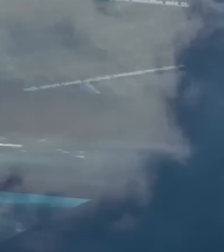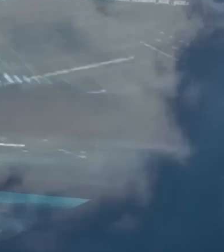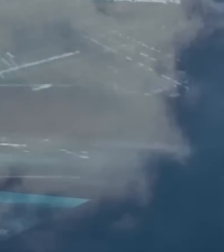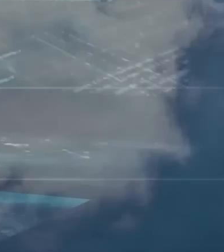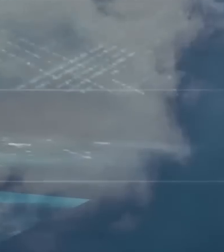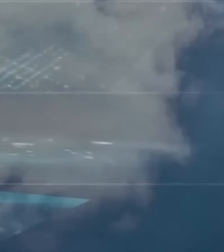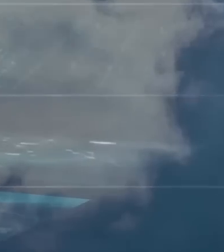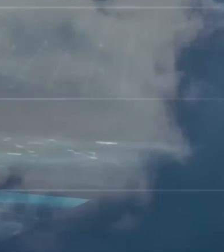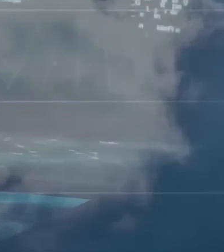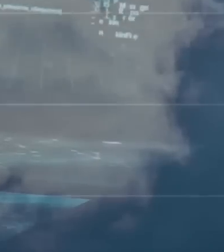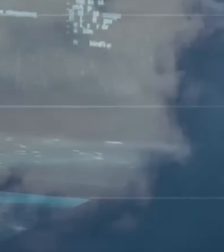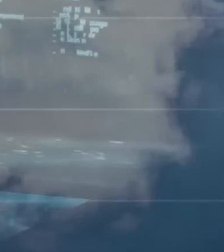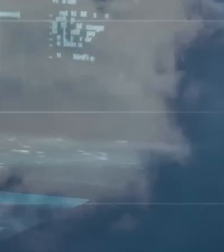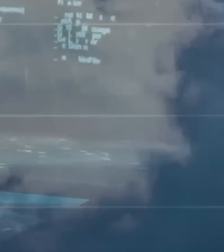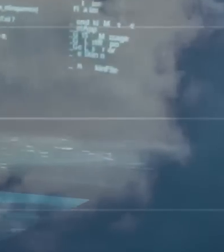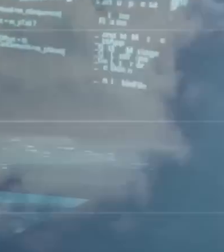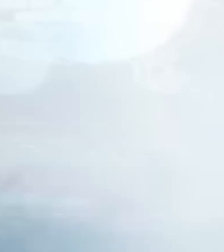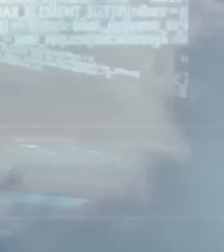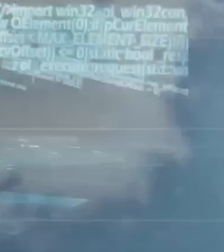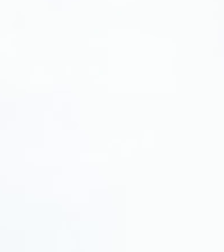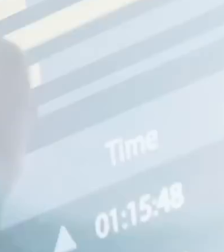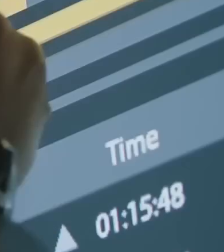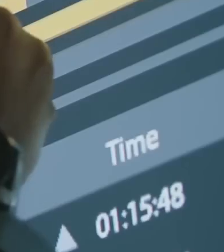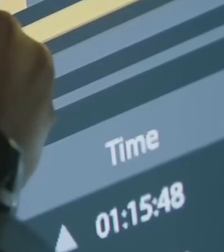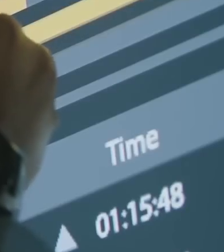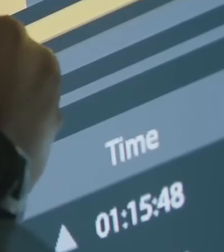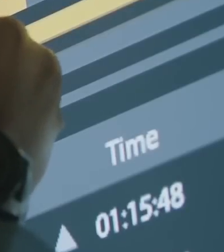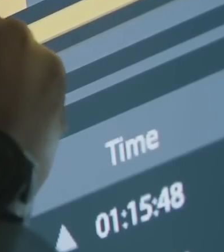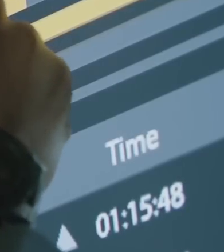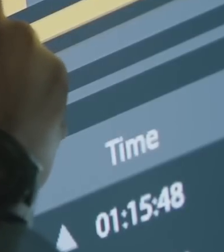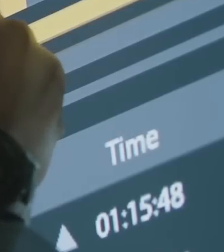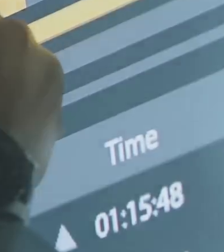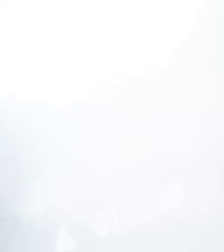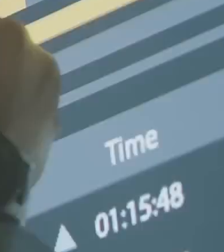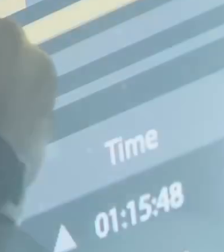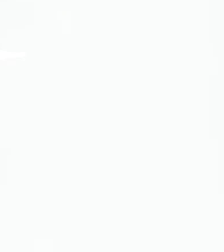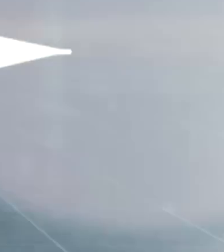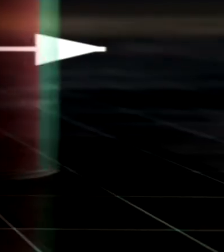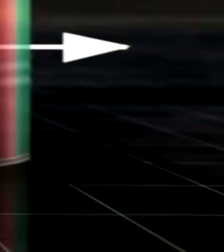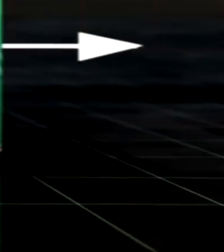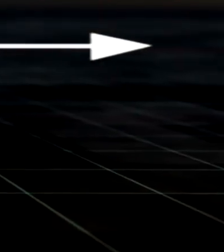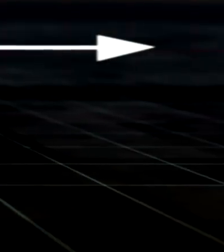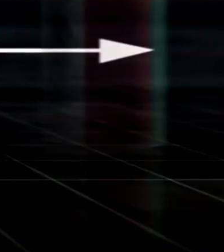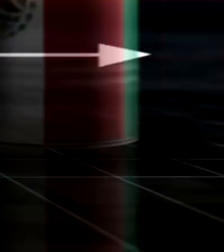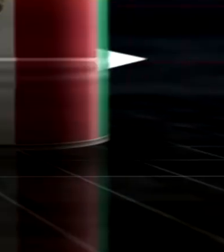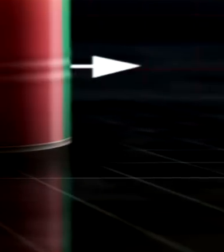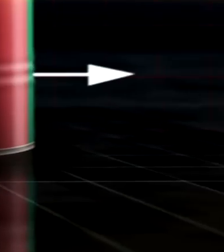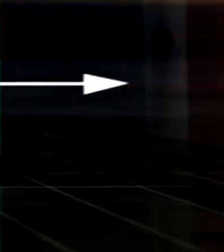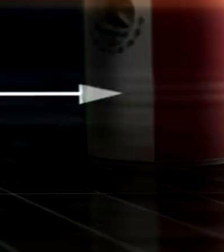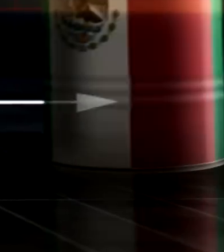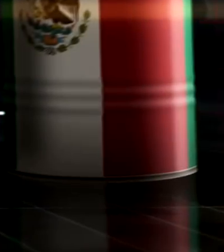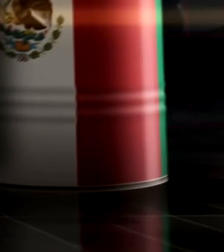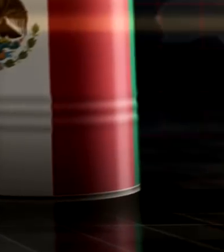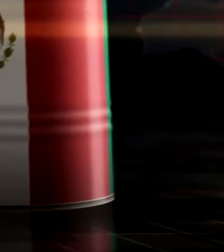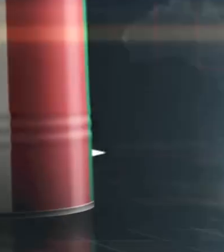5 años. En gran parte, las exportaciones provienen de manufacturas, seguidas de petroleras y agropecuarias,